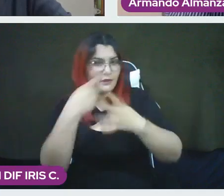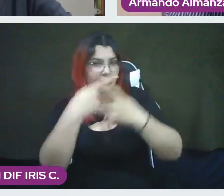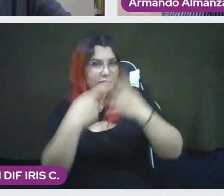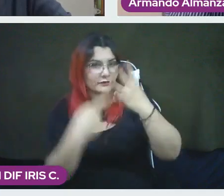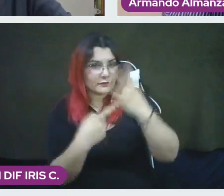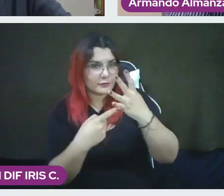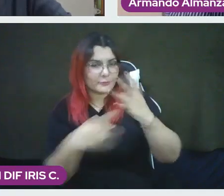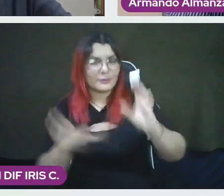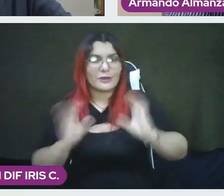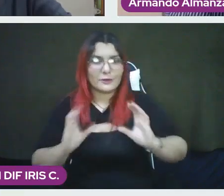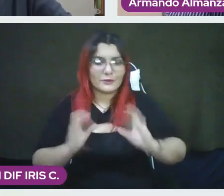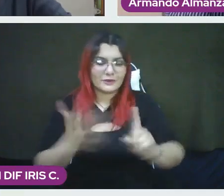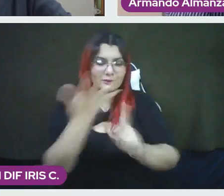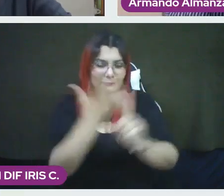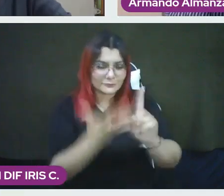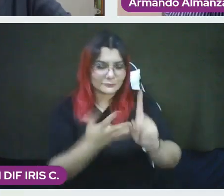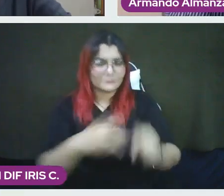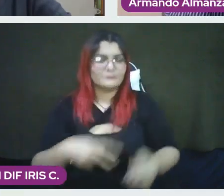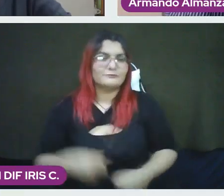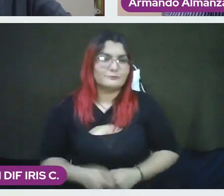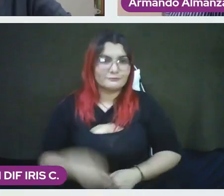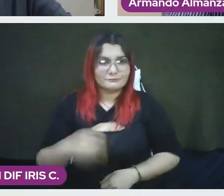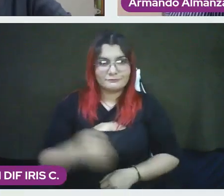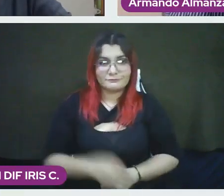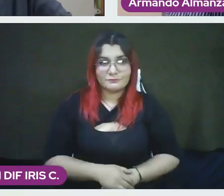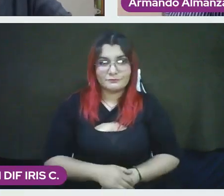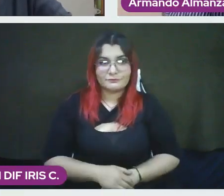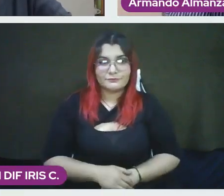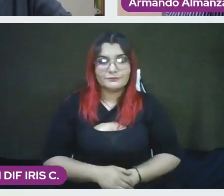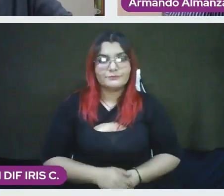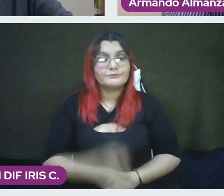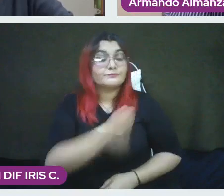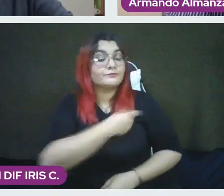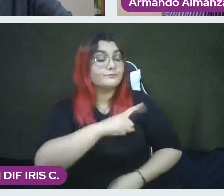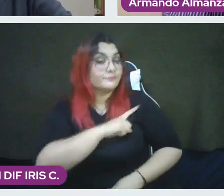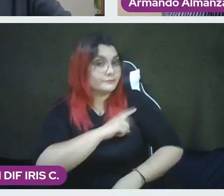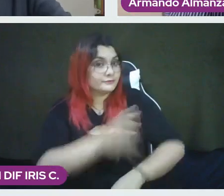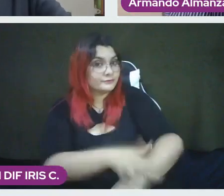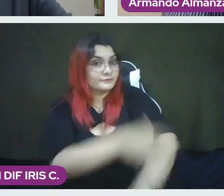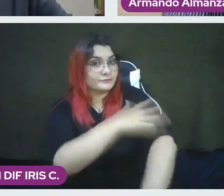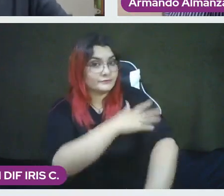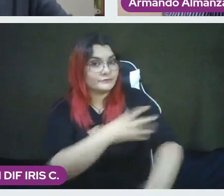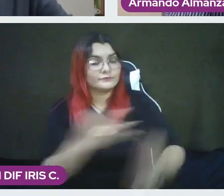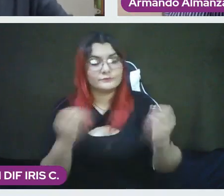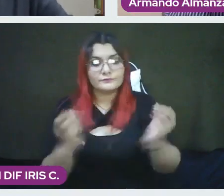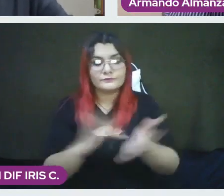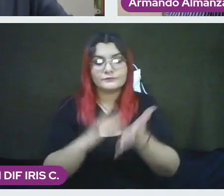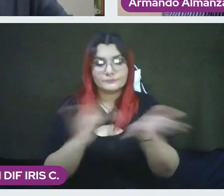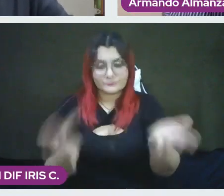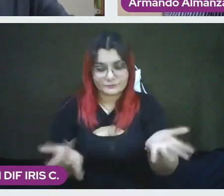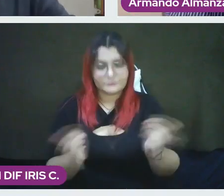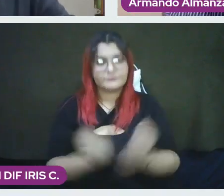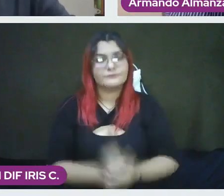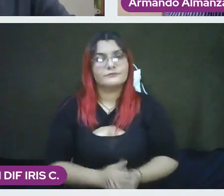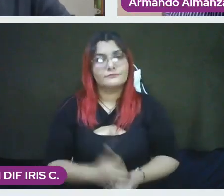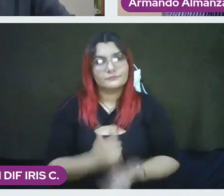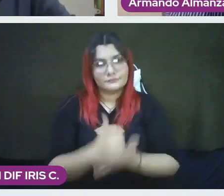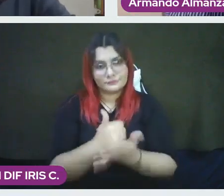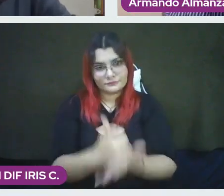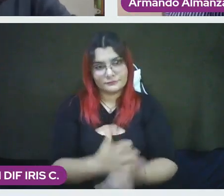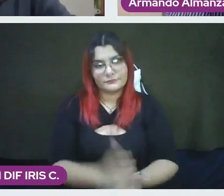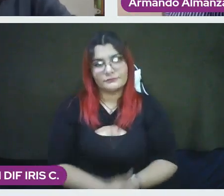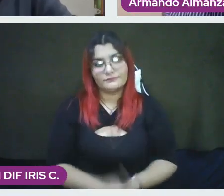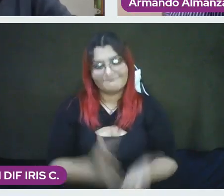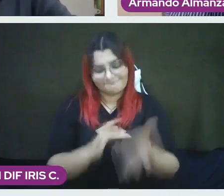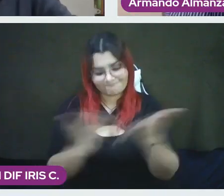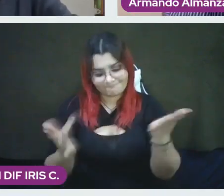que agradecerle de verdad la colaboración que tuvo con este tribunal para dar